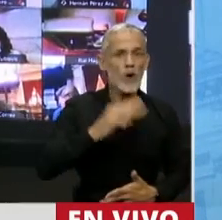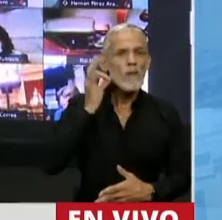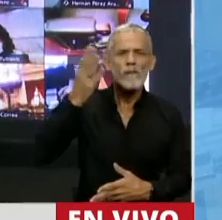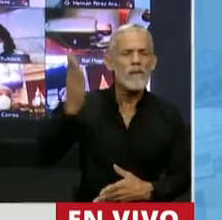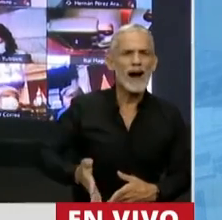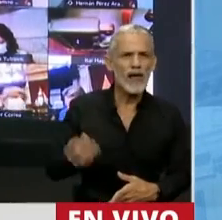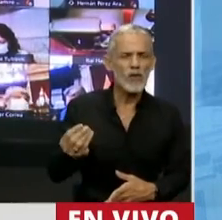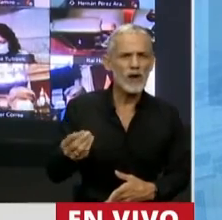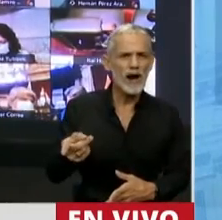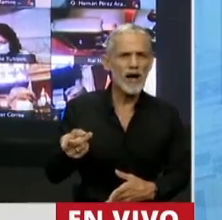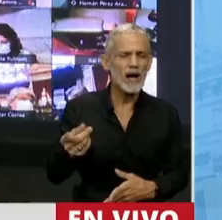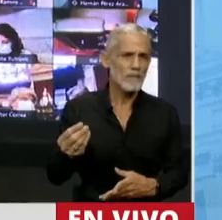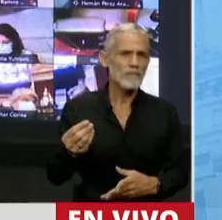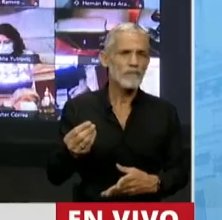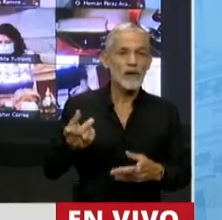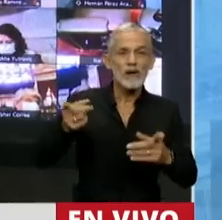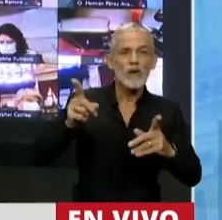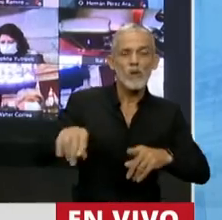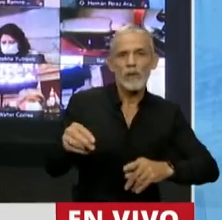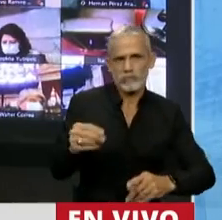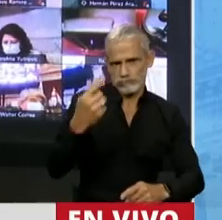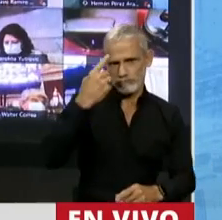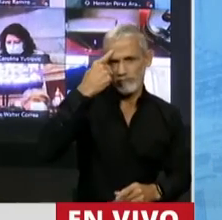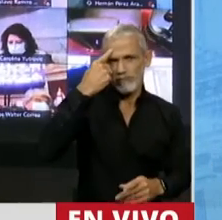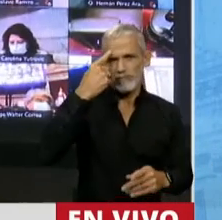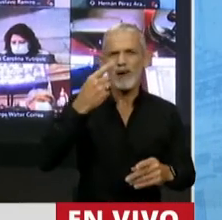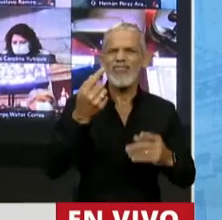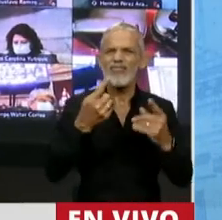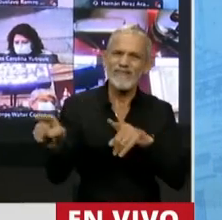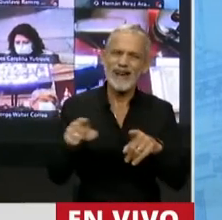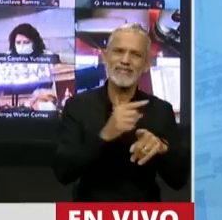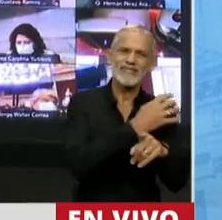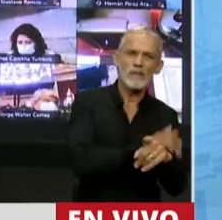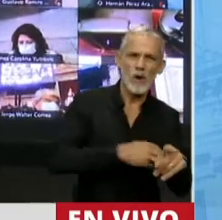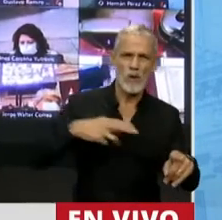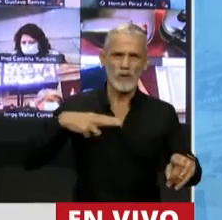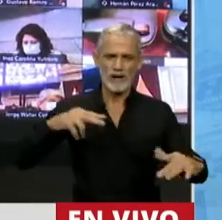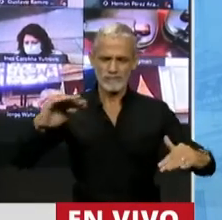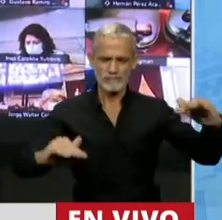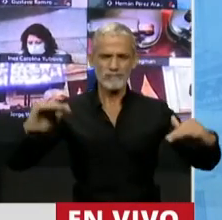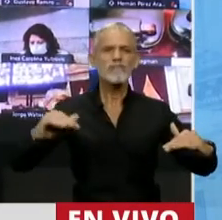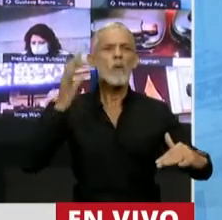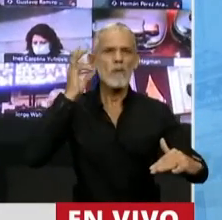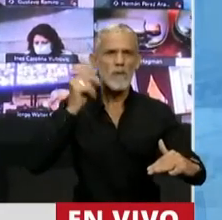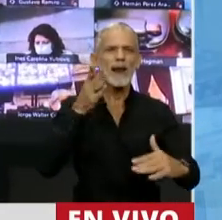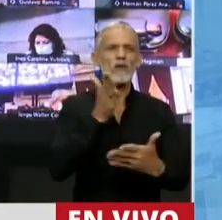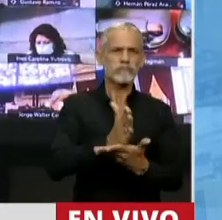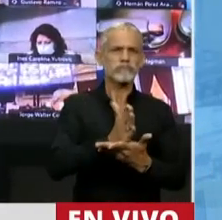fue la encarnación de la conciencia de clase. Esa es la significancia de